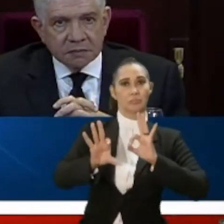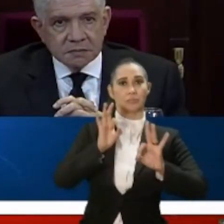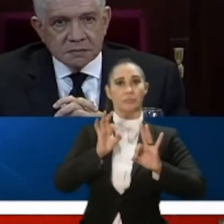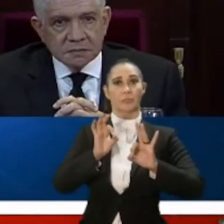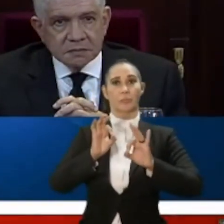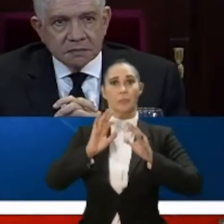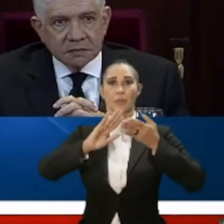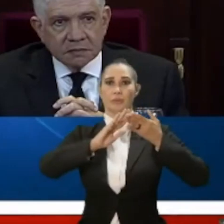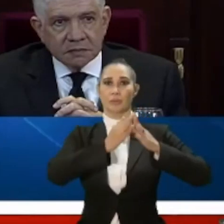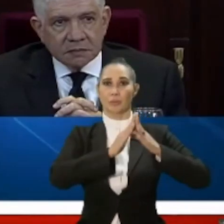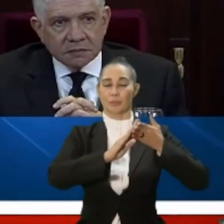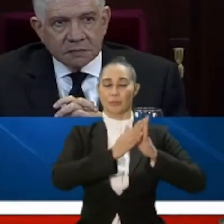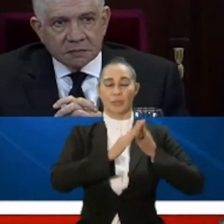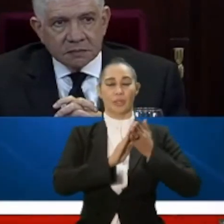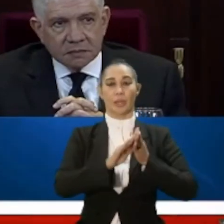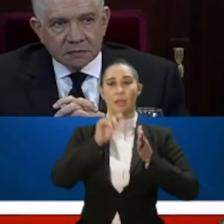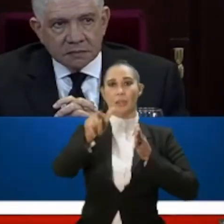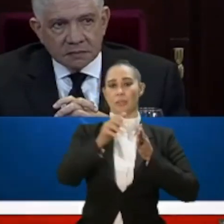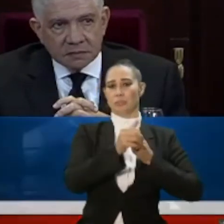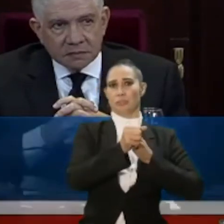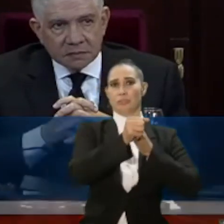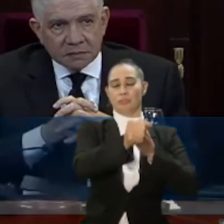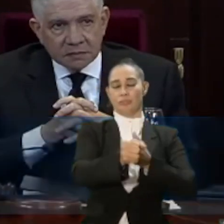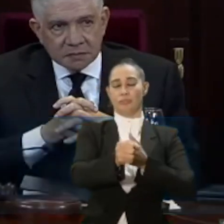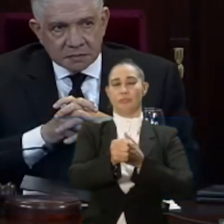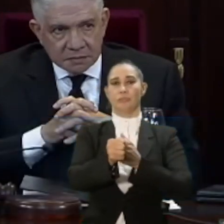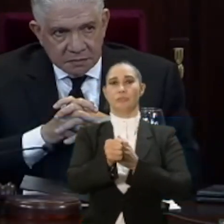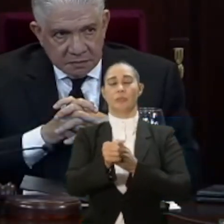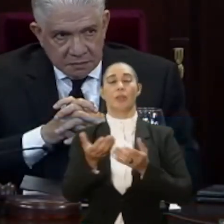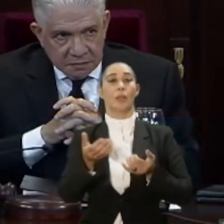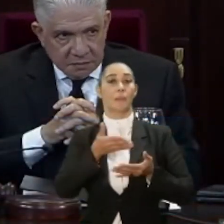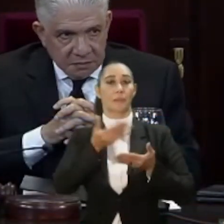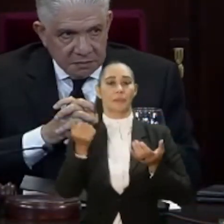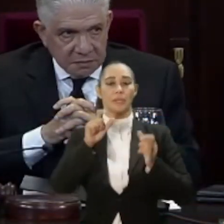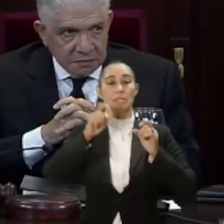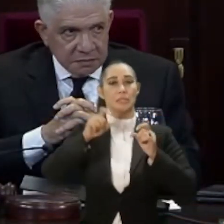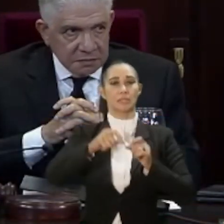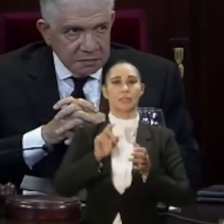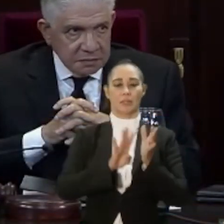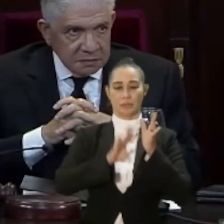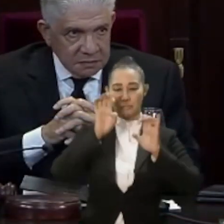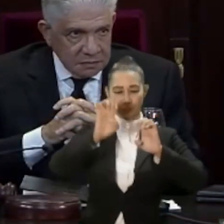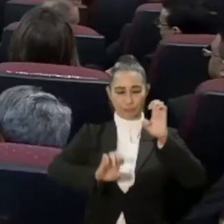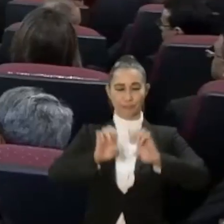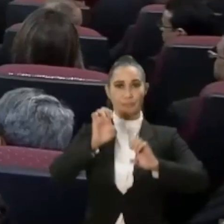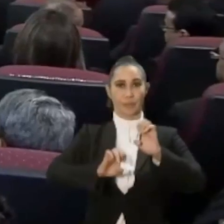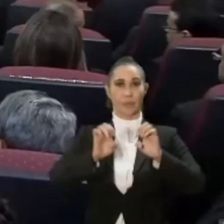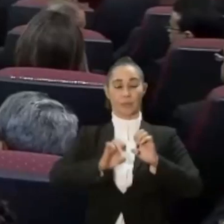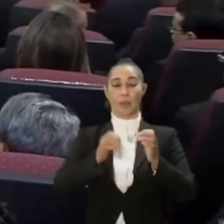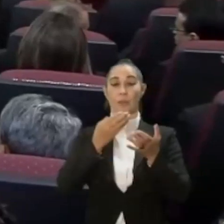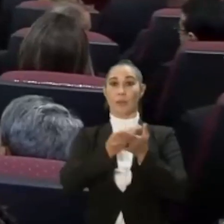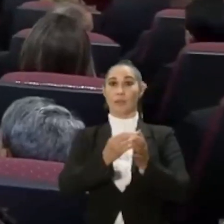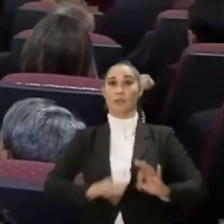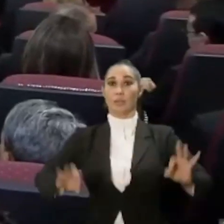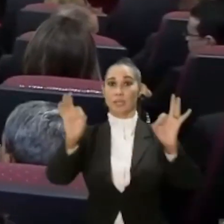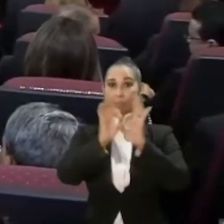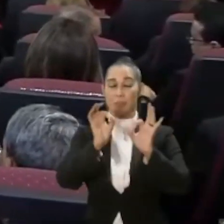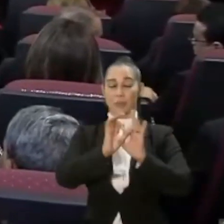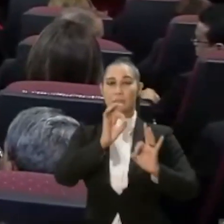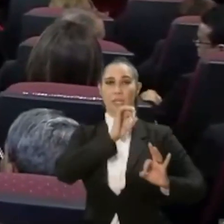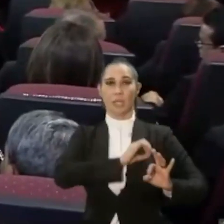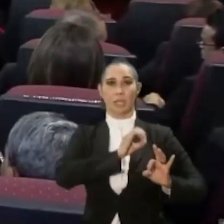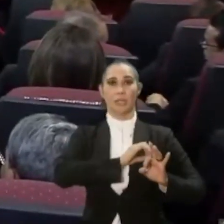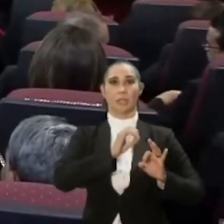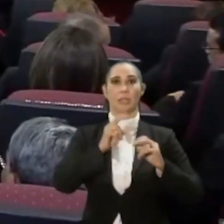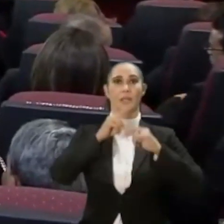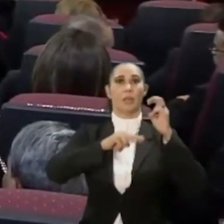las comunidades y sus autoridades como de alto interés y que han sido evaluadas como de alta rentabilidad social, como